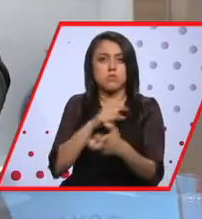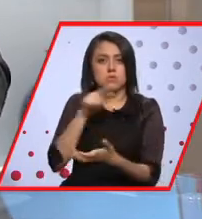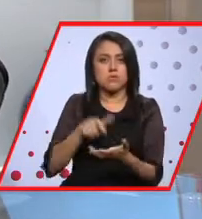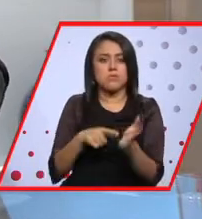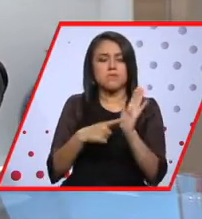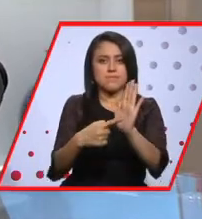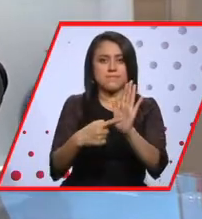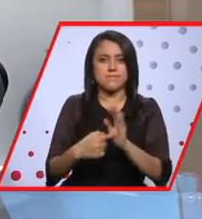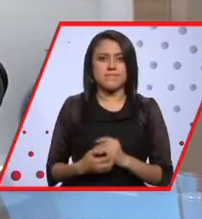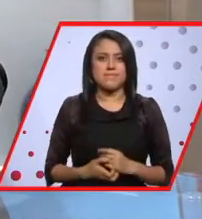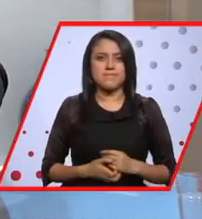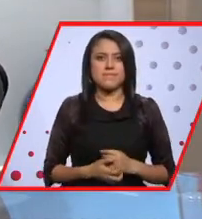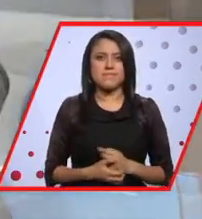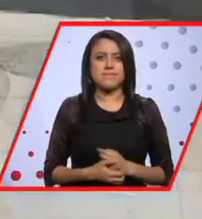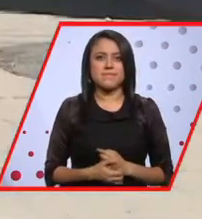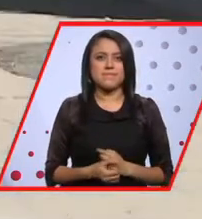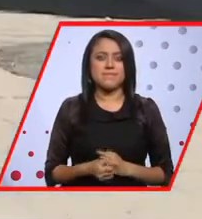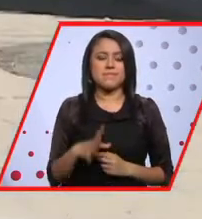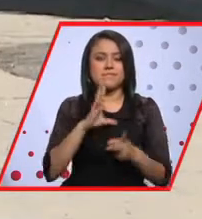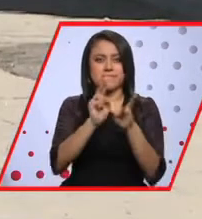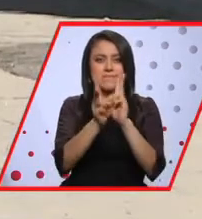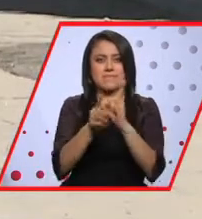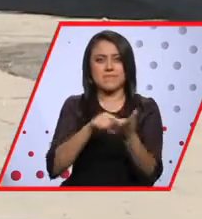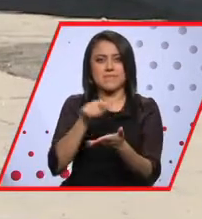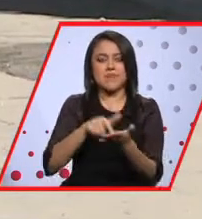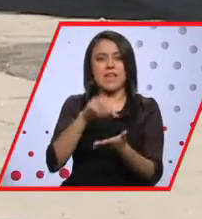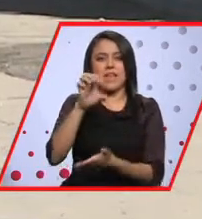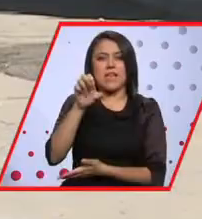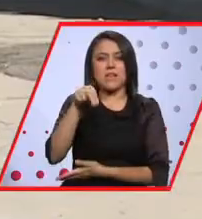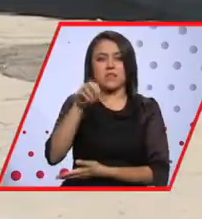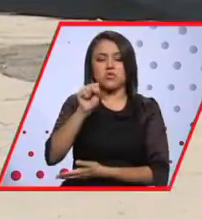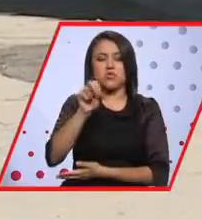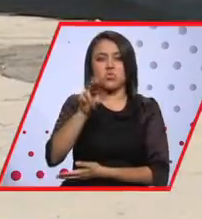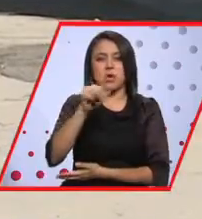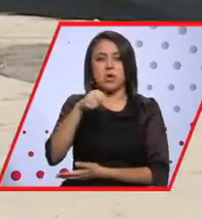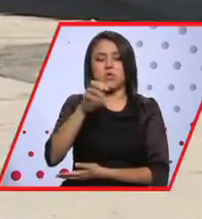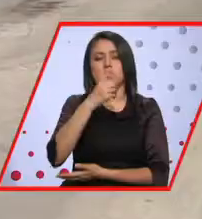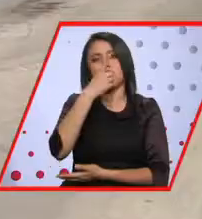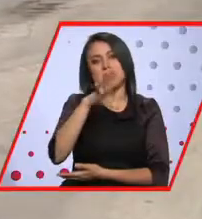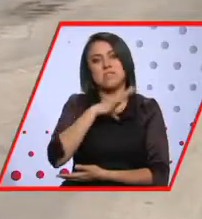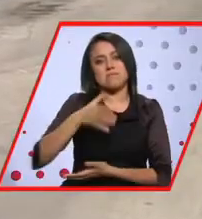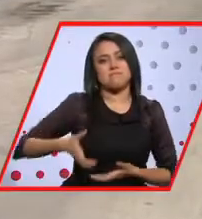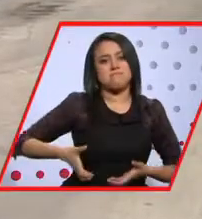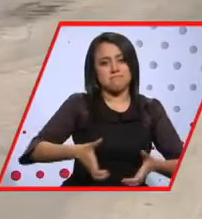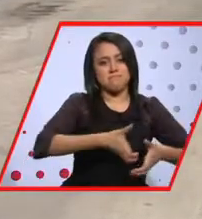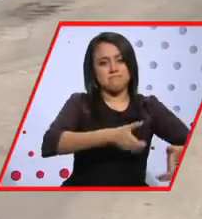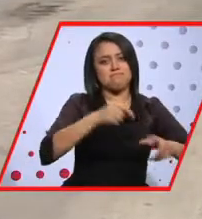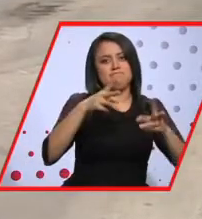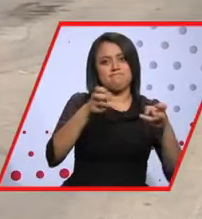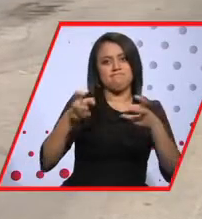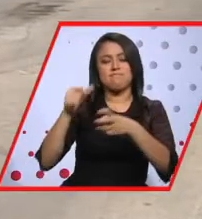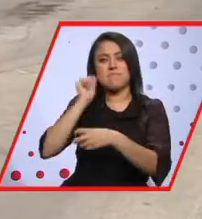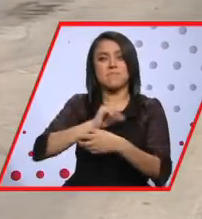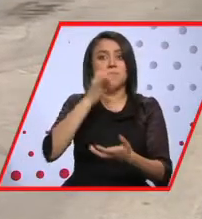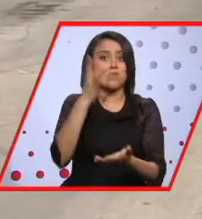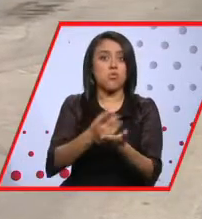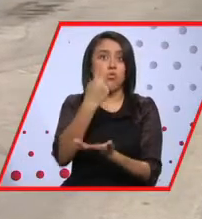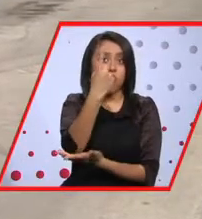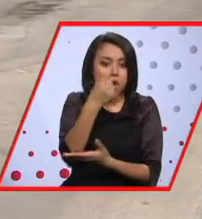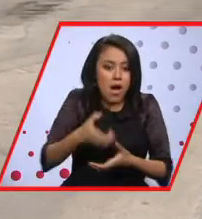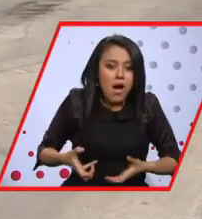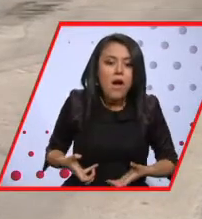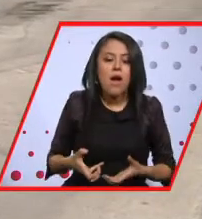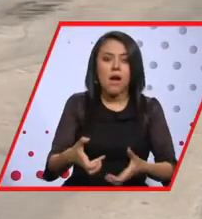platica. Vecinos de la colonia Ensueño denuncian robos a casa habitación. Dicen que solo en una calle se